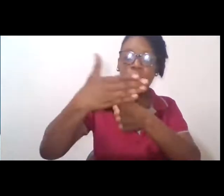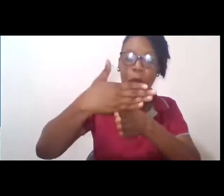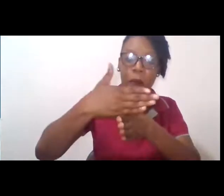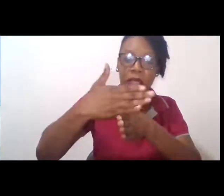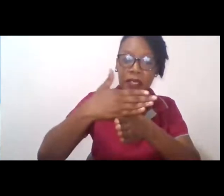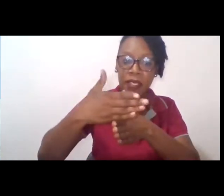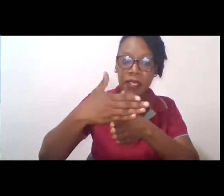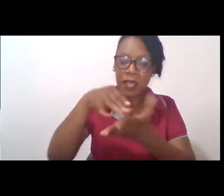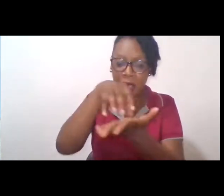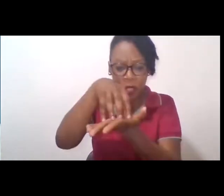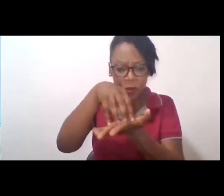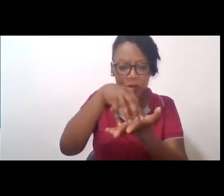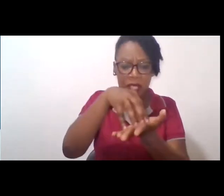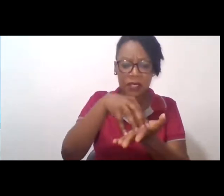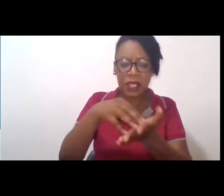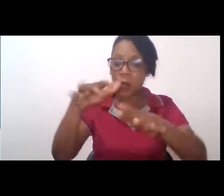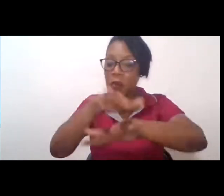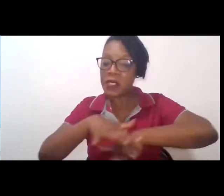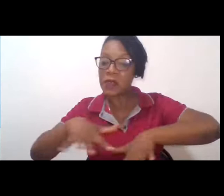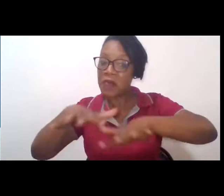a través de un espacio